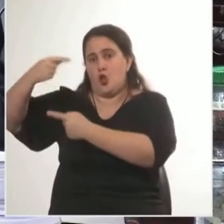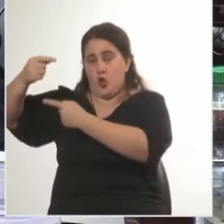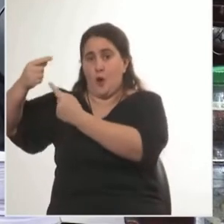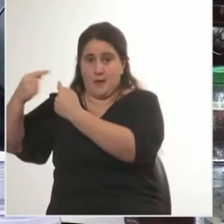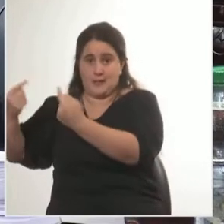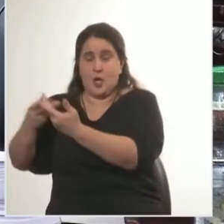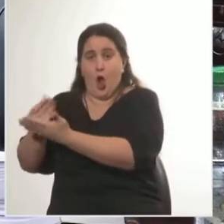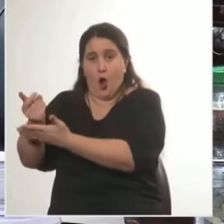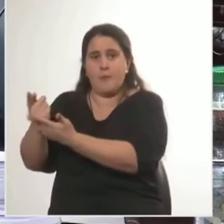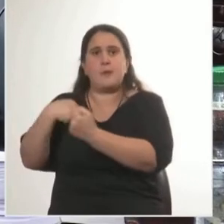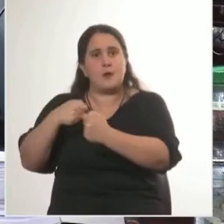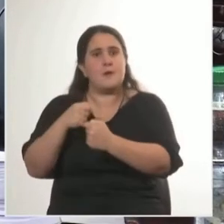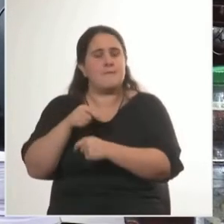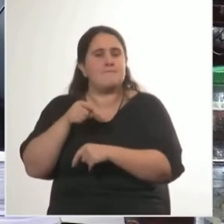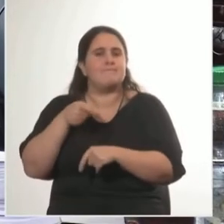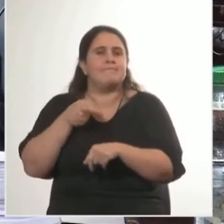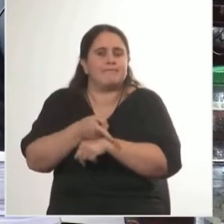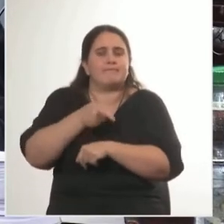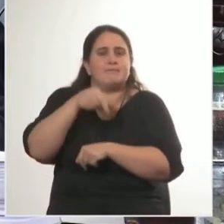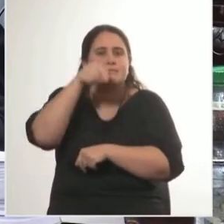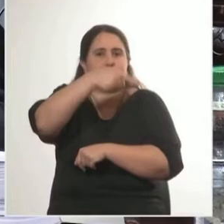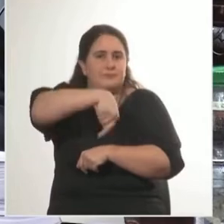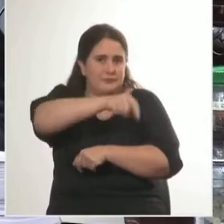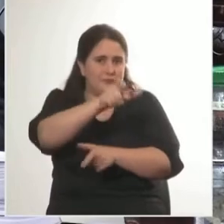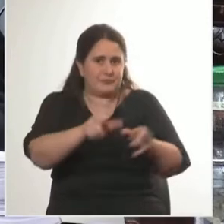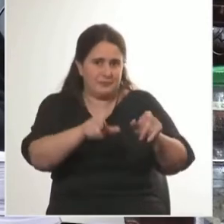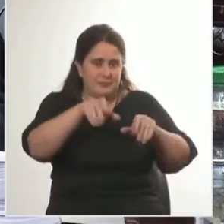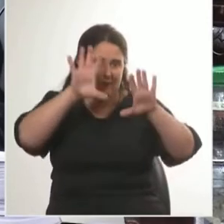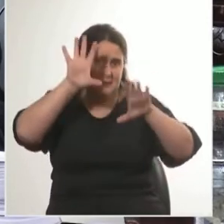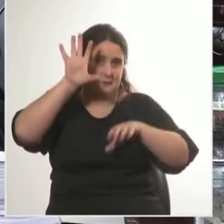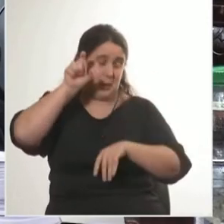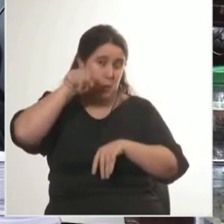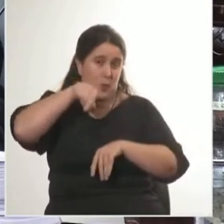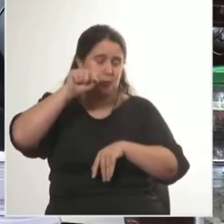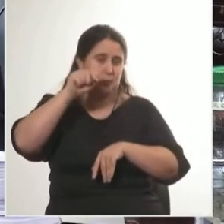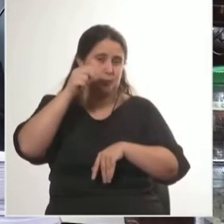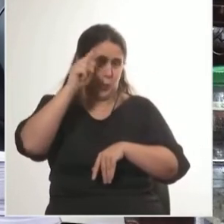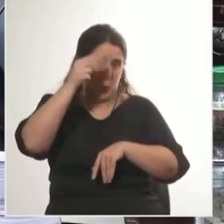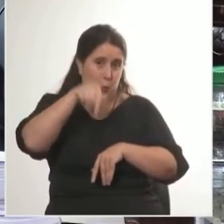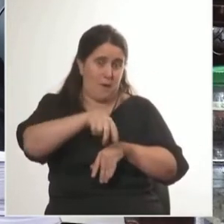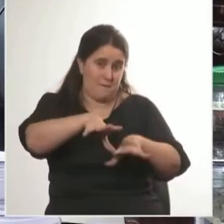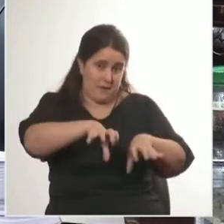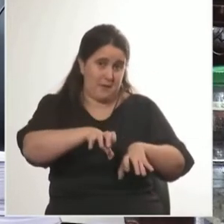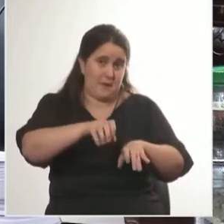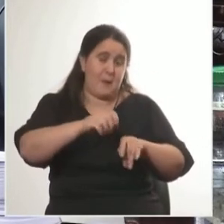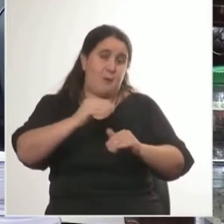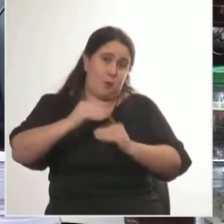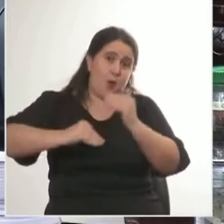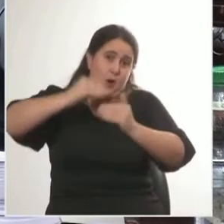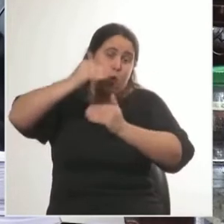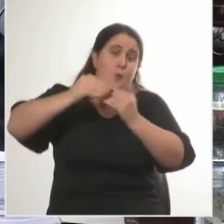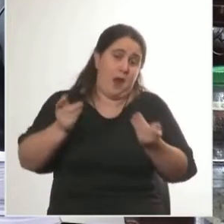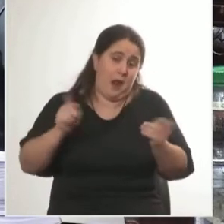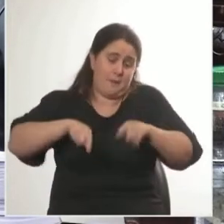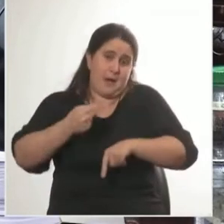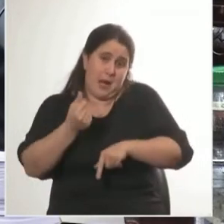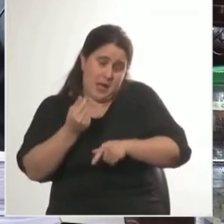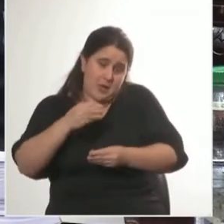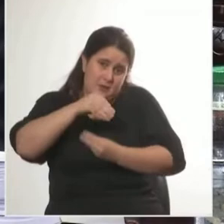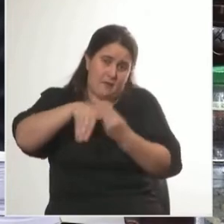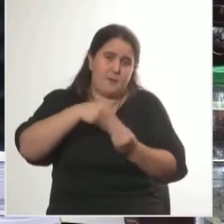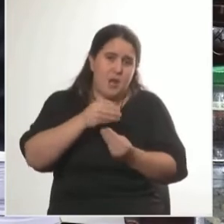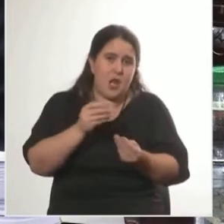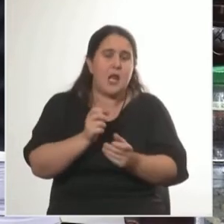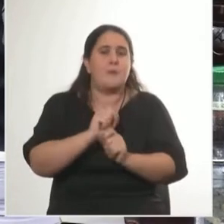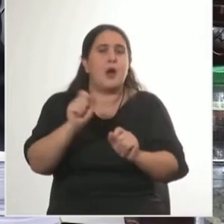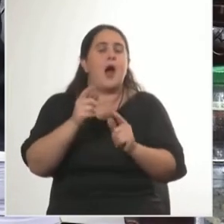es perjudicial para una cierta recuperación de los niveles de consumo de las familias, que reitero, mientras